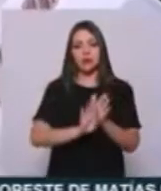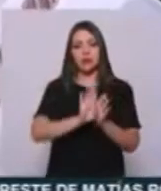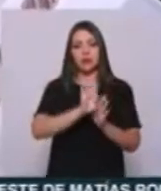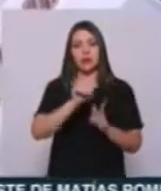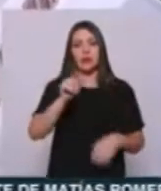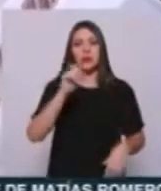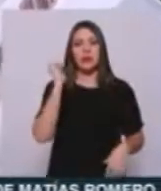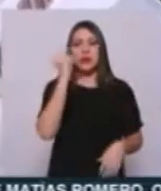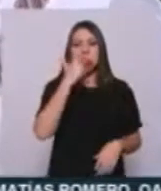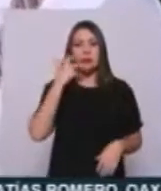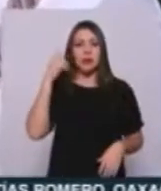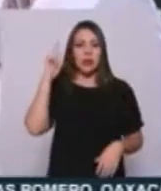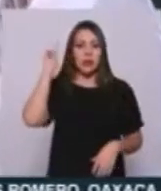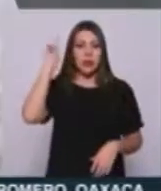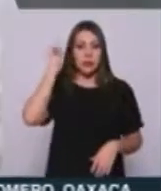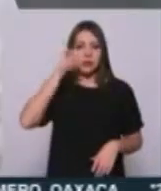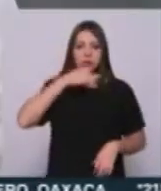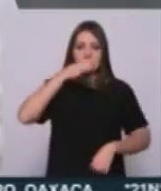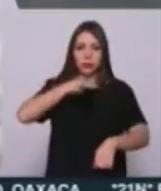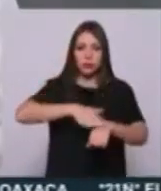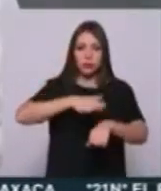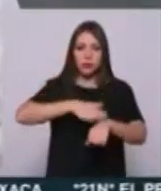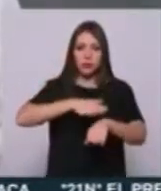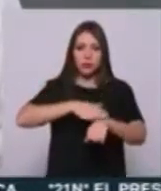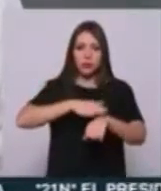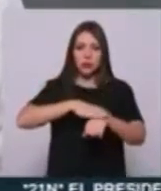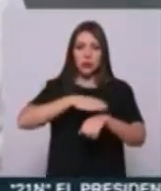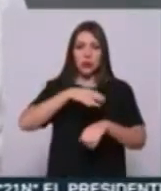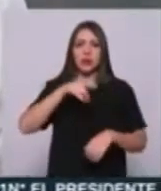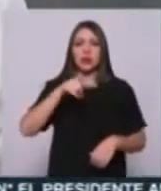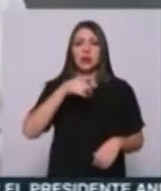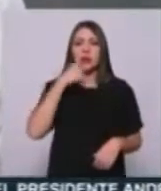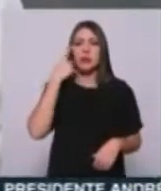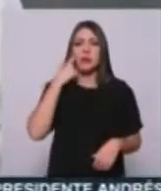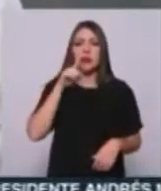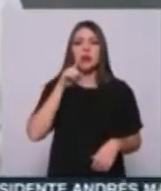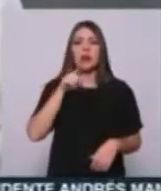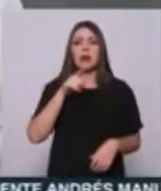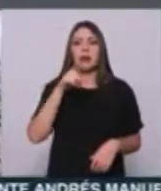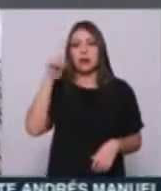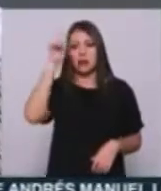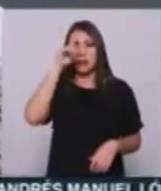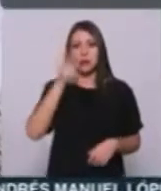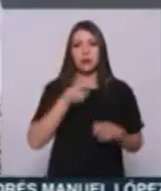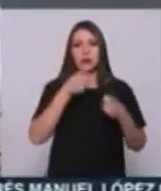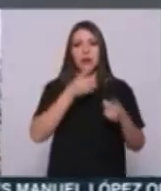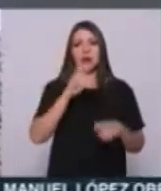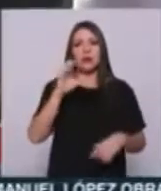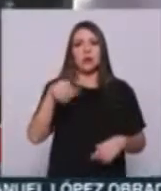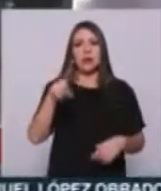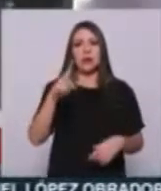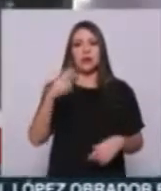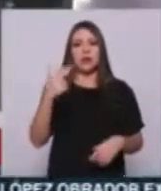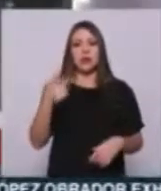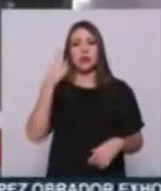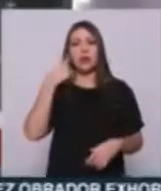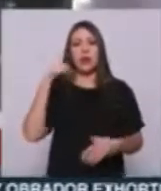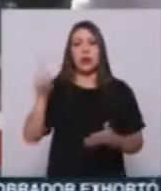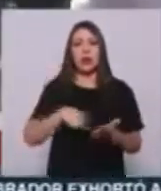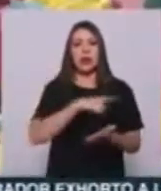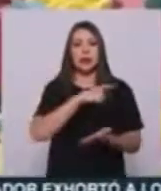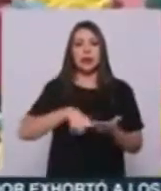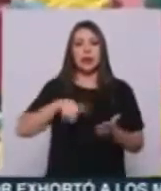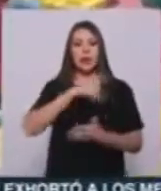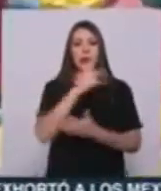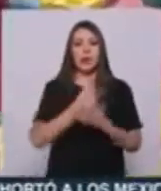Tabasco, también se refirió a la recomendación hecha por la Comisión Nacional de Derechos Humanos al gobierno federal sobre la cancelación de